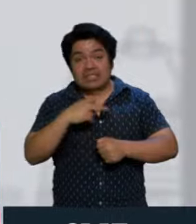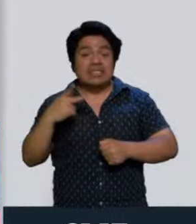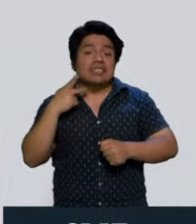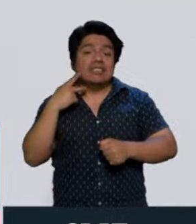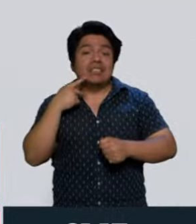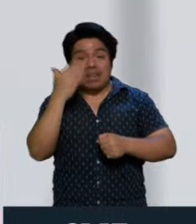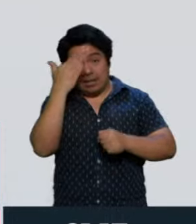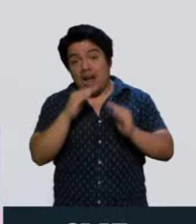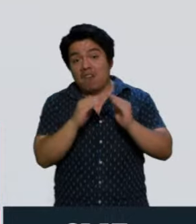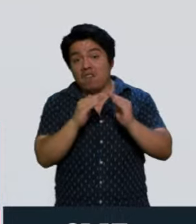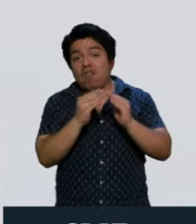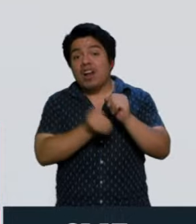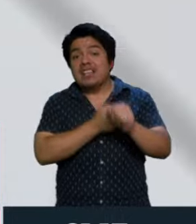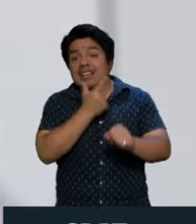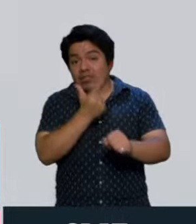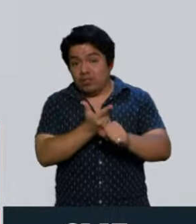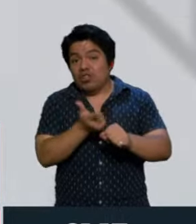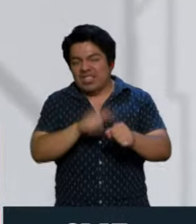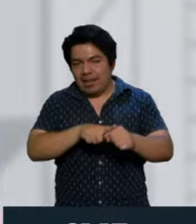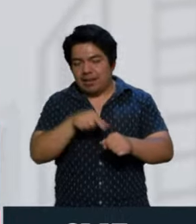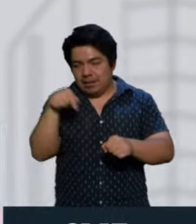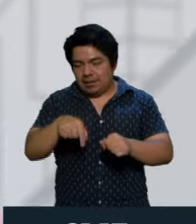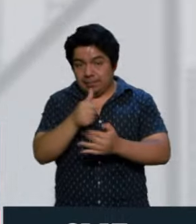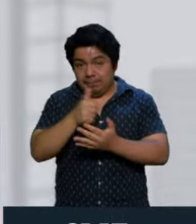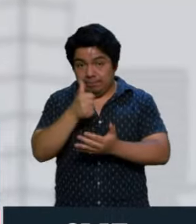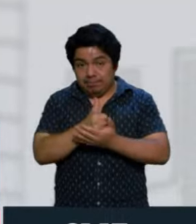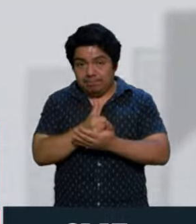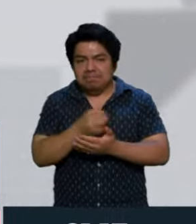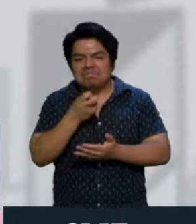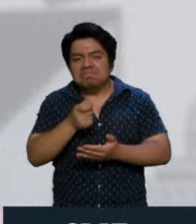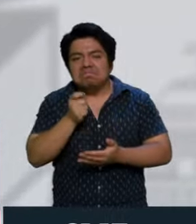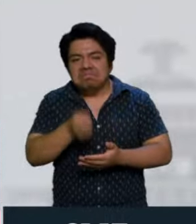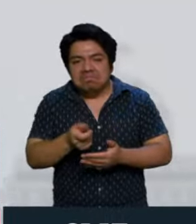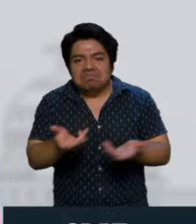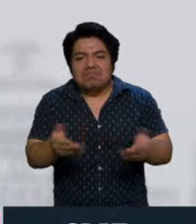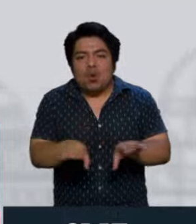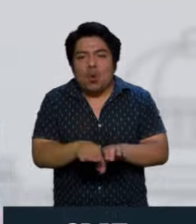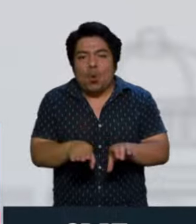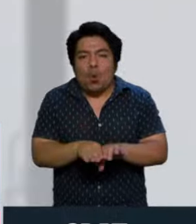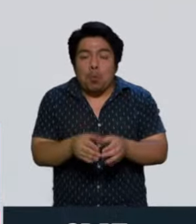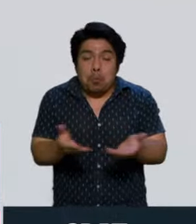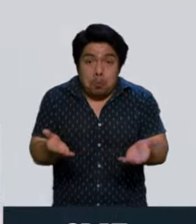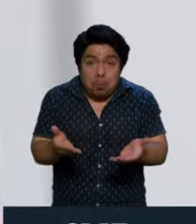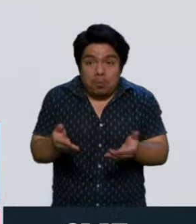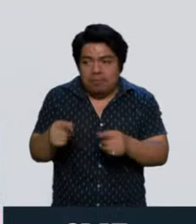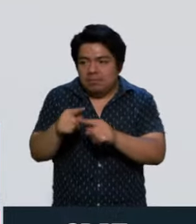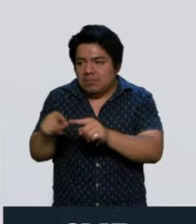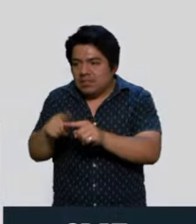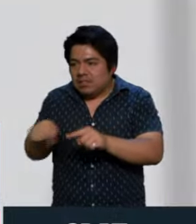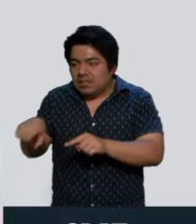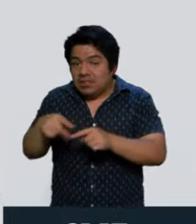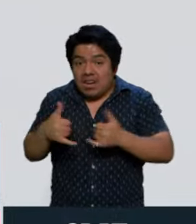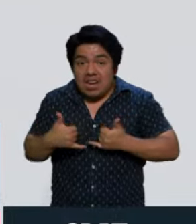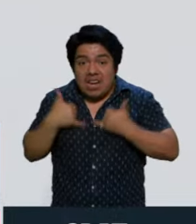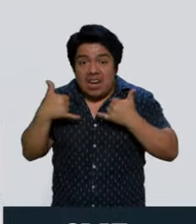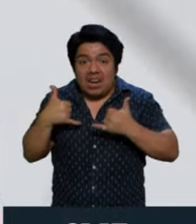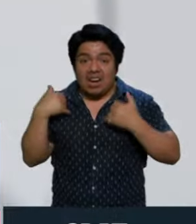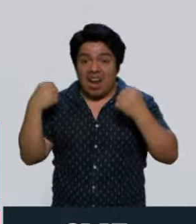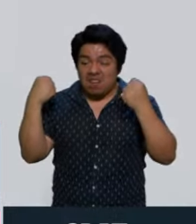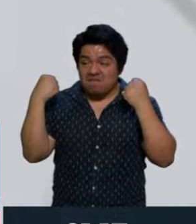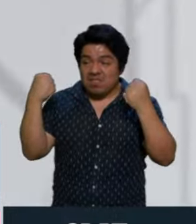de vivienda social de la ciudad, que es sobre todo fruto de las voces de jóvenes activistas,